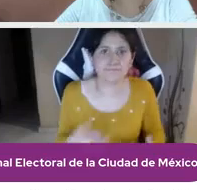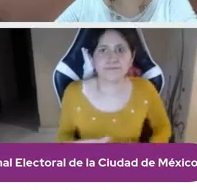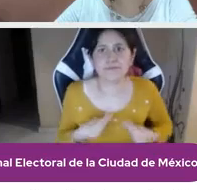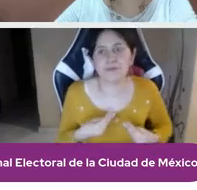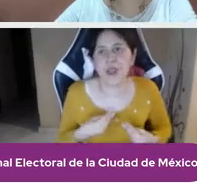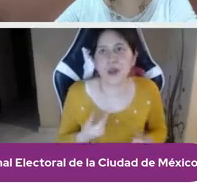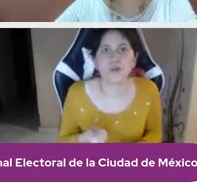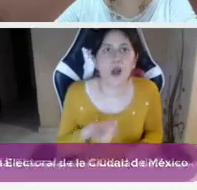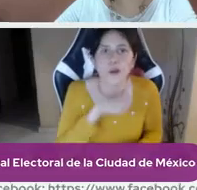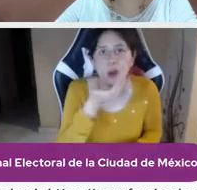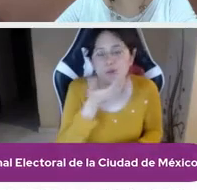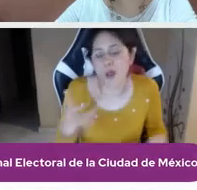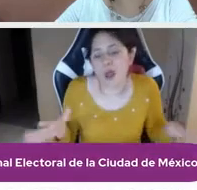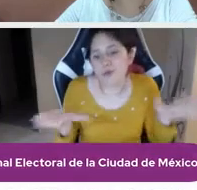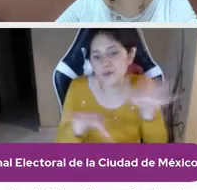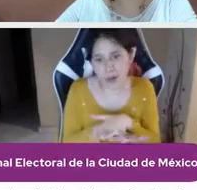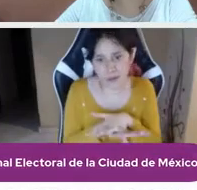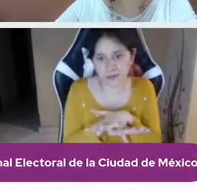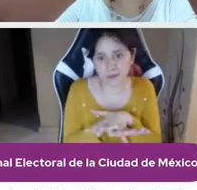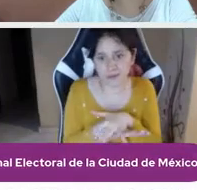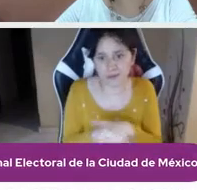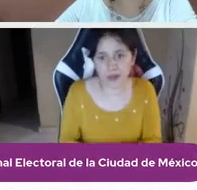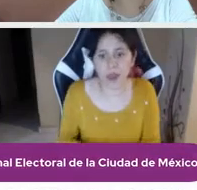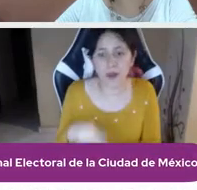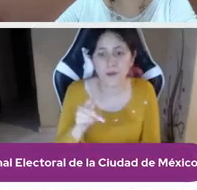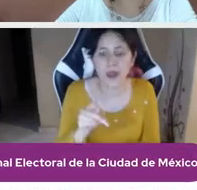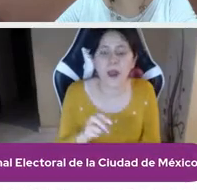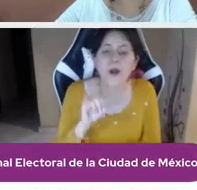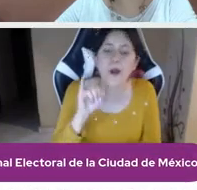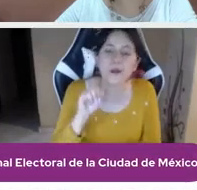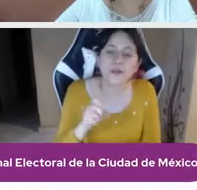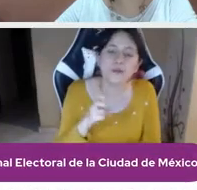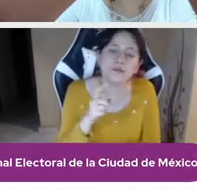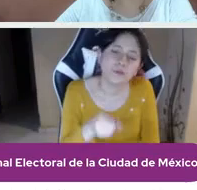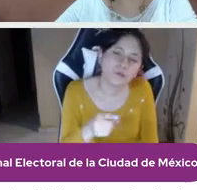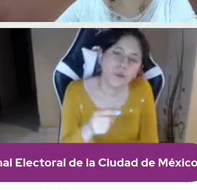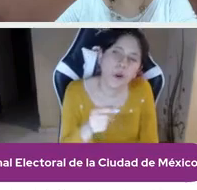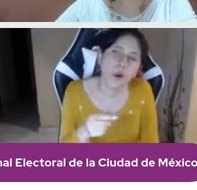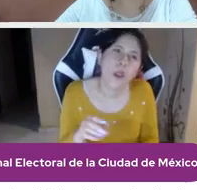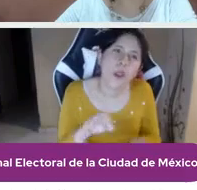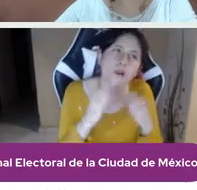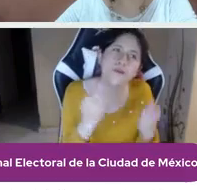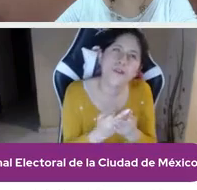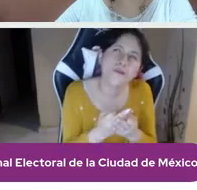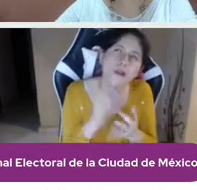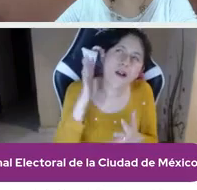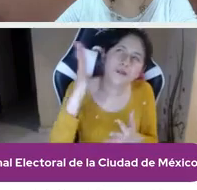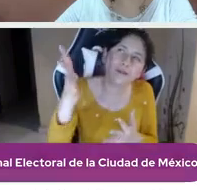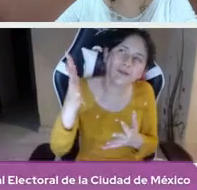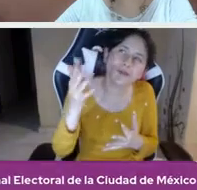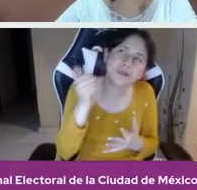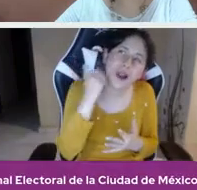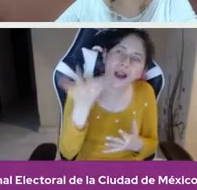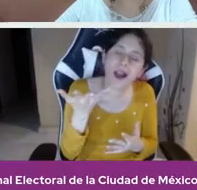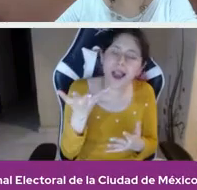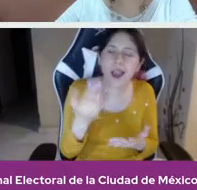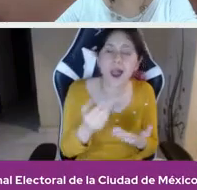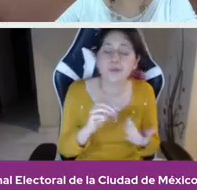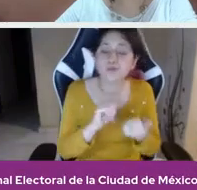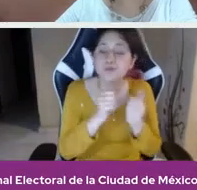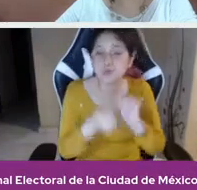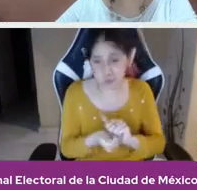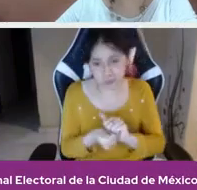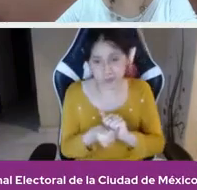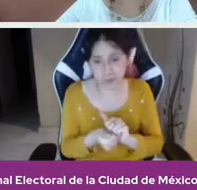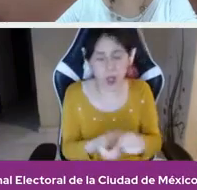resiliente, etcétera, pero sí tiene que ver en cómo tú te asumes, cómo tú quieres verte, tiene que ver con proyecto de vida, tiene que ver con un